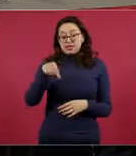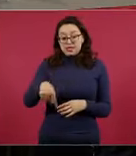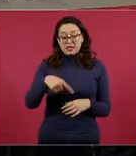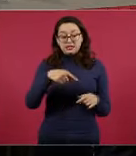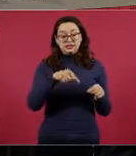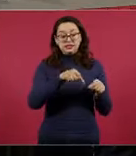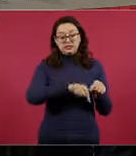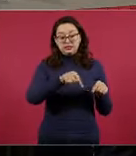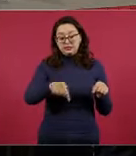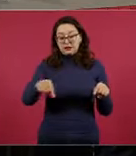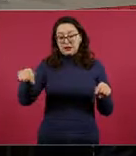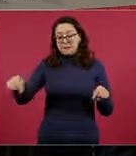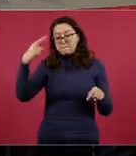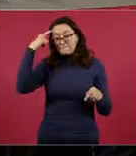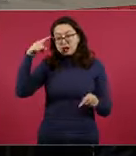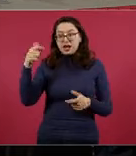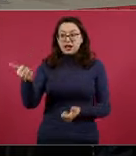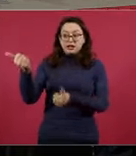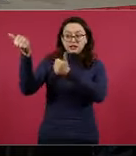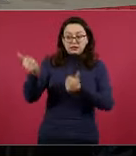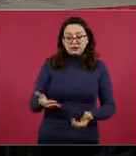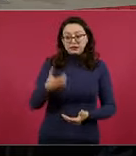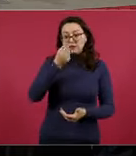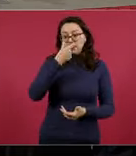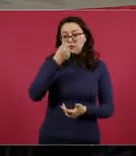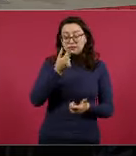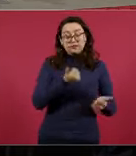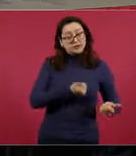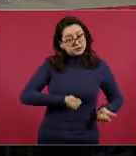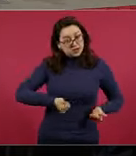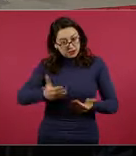medicamentos. Cuenta en el mismo lugar,